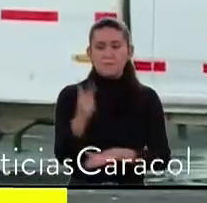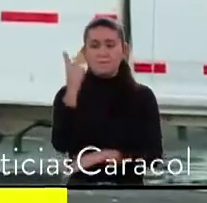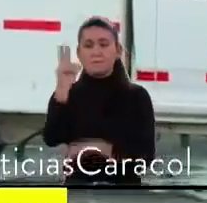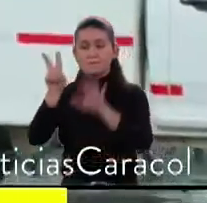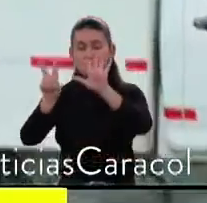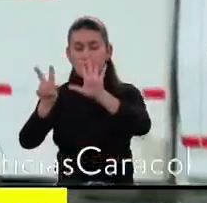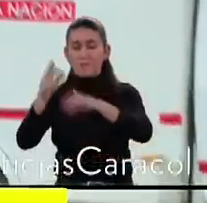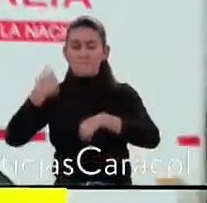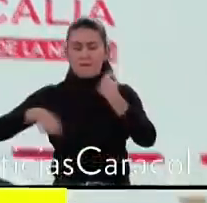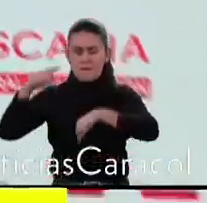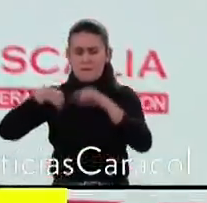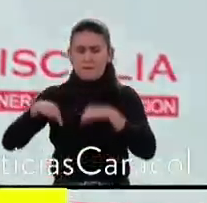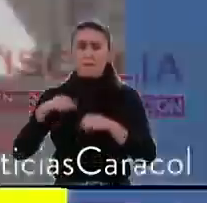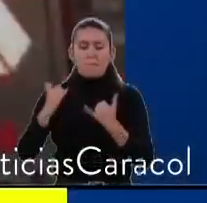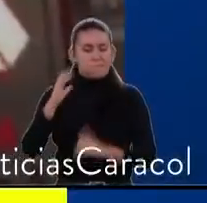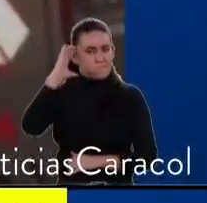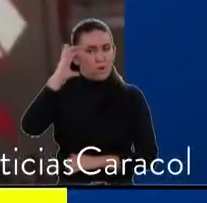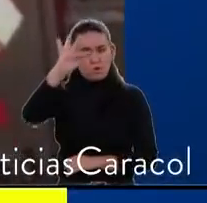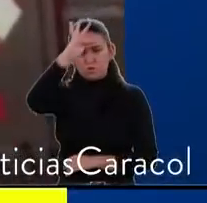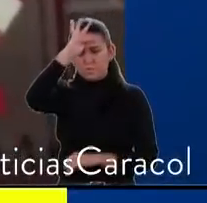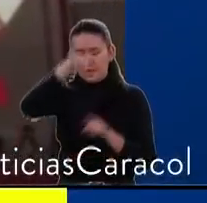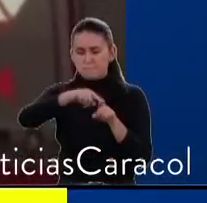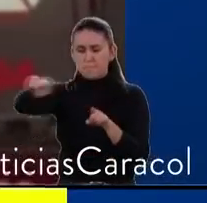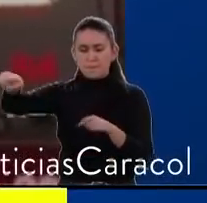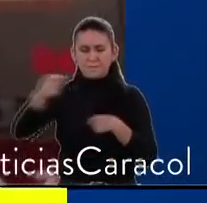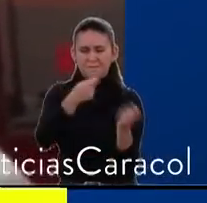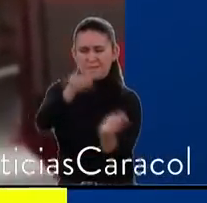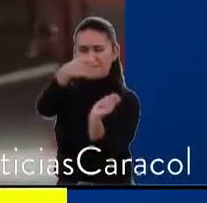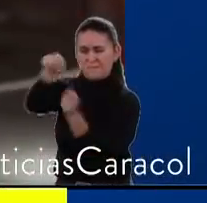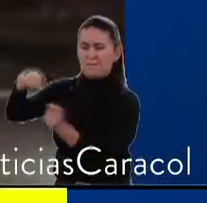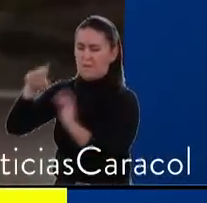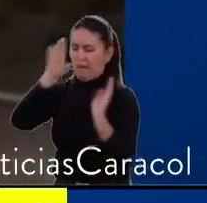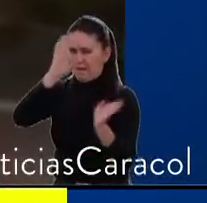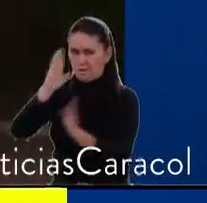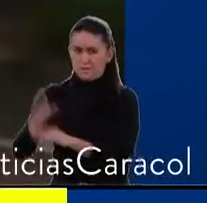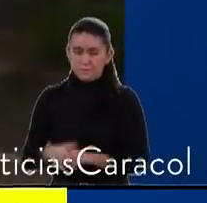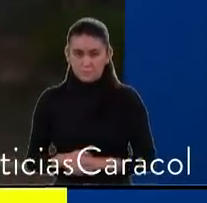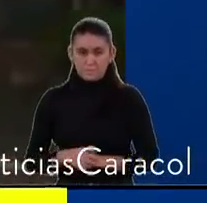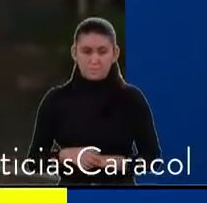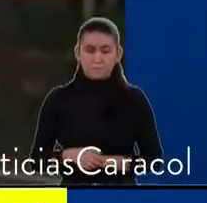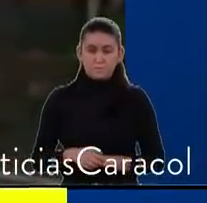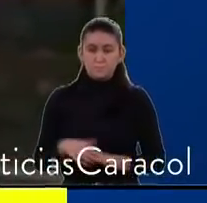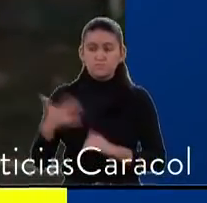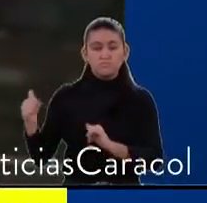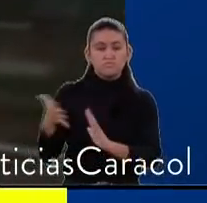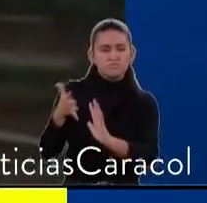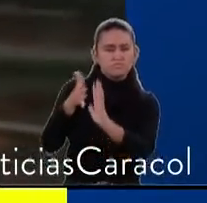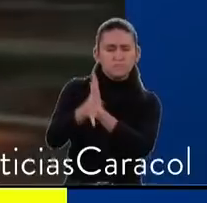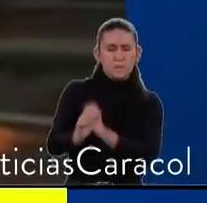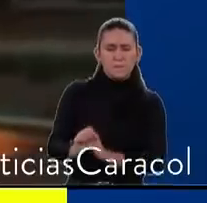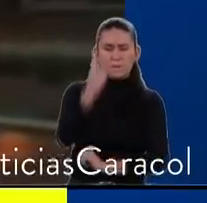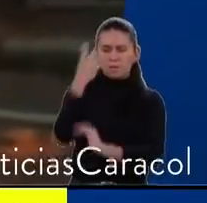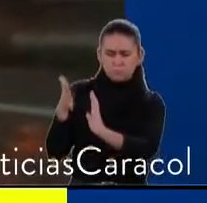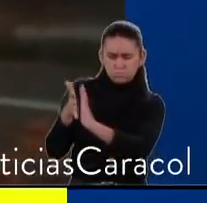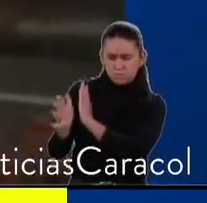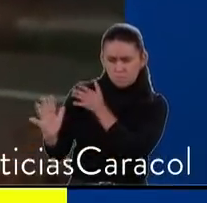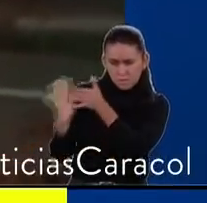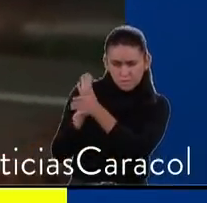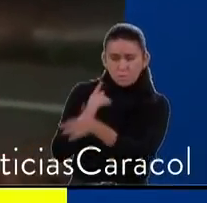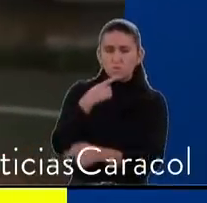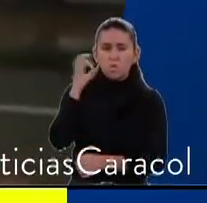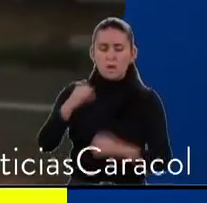continúan recibiendo asistencia médica en centros asistenciales de la ciudad. El primer reporte preliminar es que un cortocircuito en un